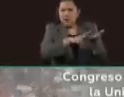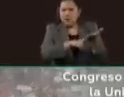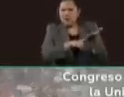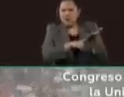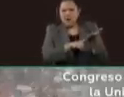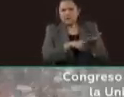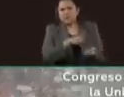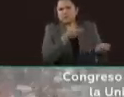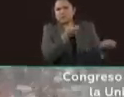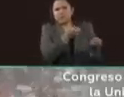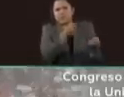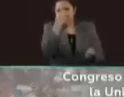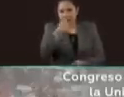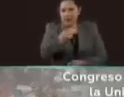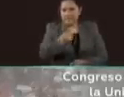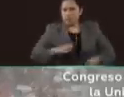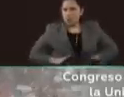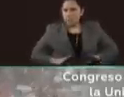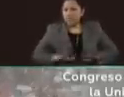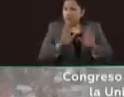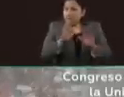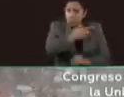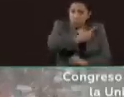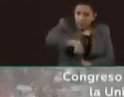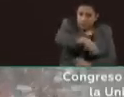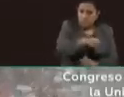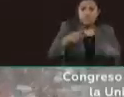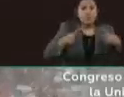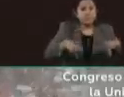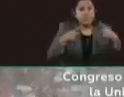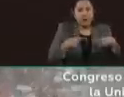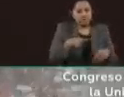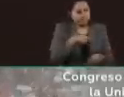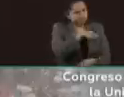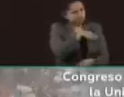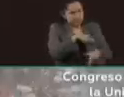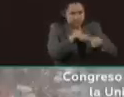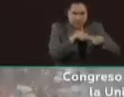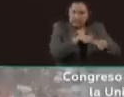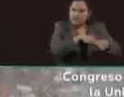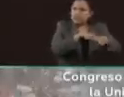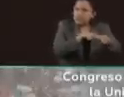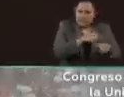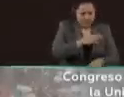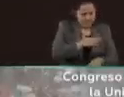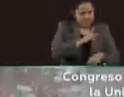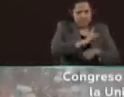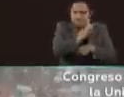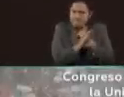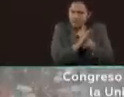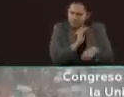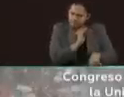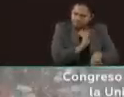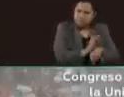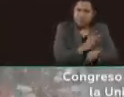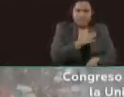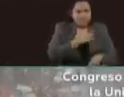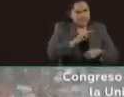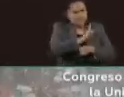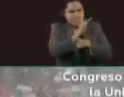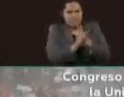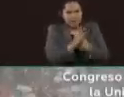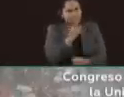el pueblo el que ha mantenido viva la República, porque la República vive en ellos. Las grandes gestas de nuestra